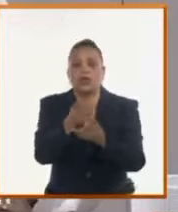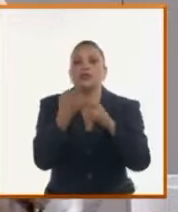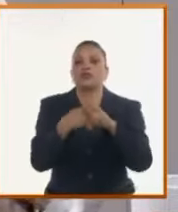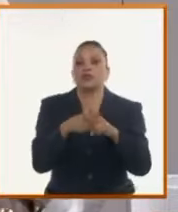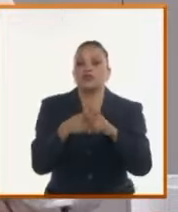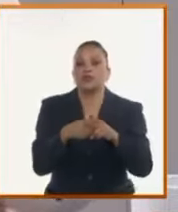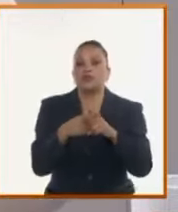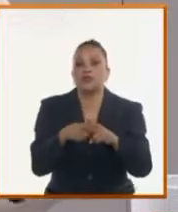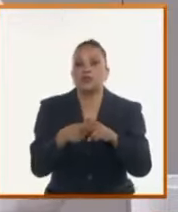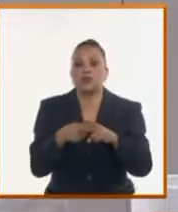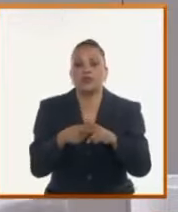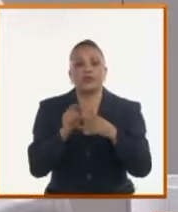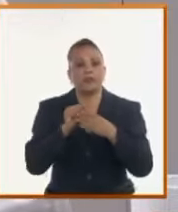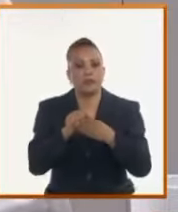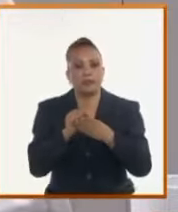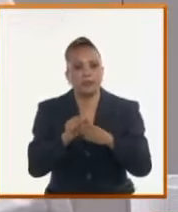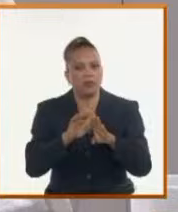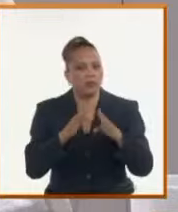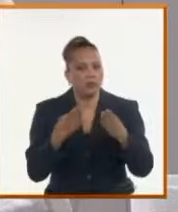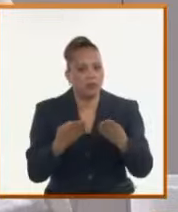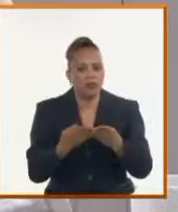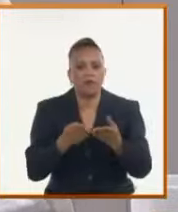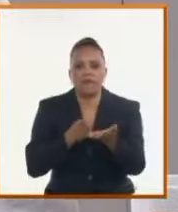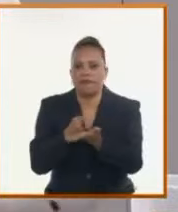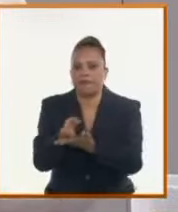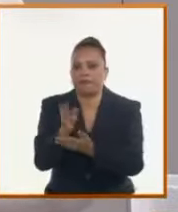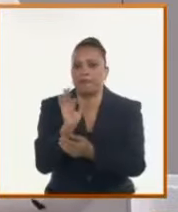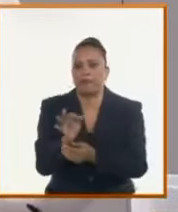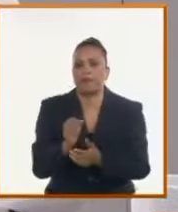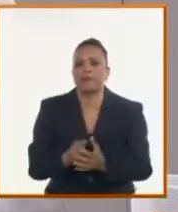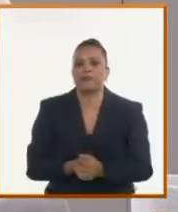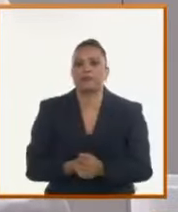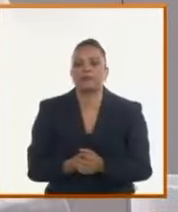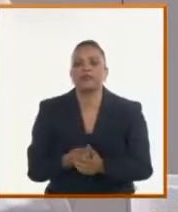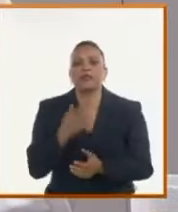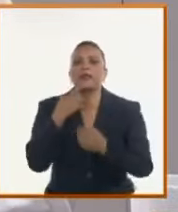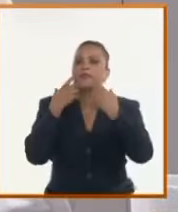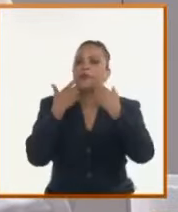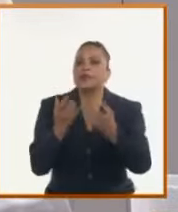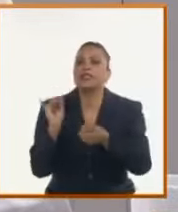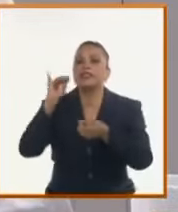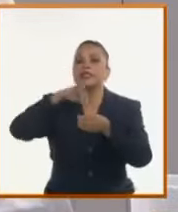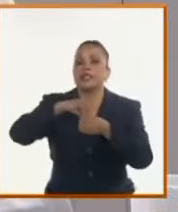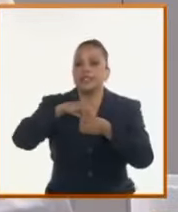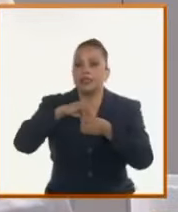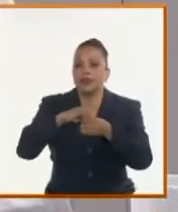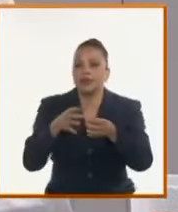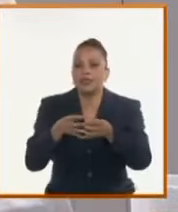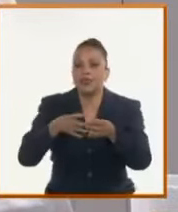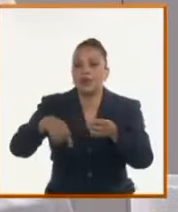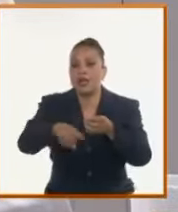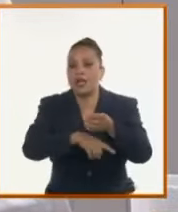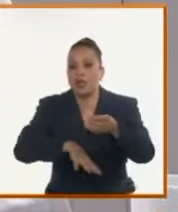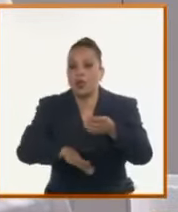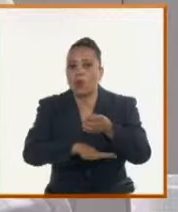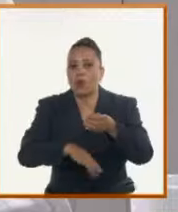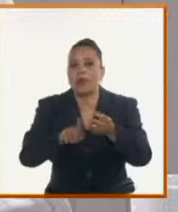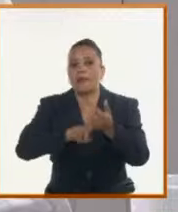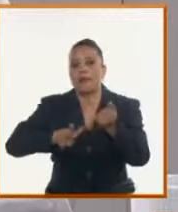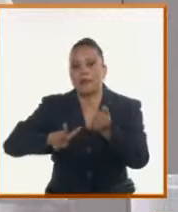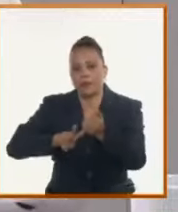recuperación de estos servicios va por ese por ese camino la integración de los Cent en las localidades en las